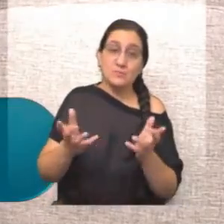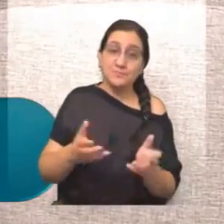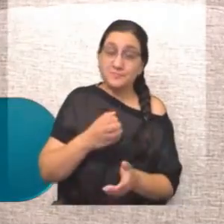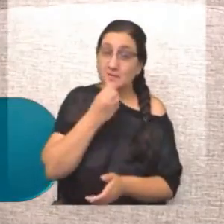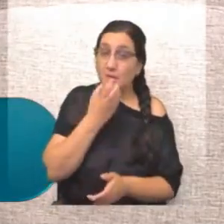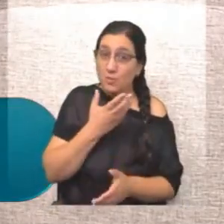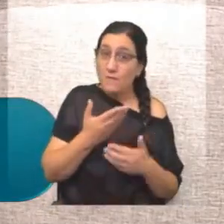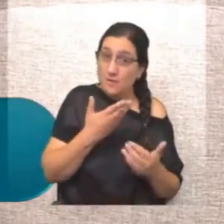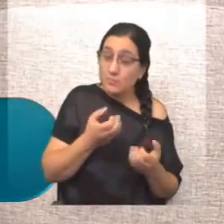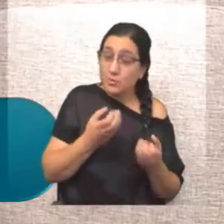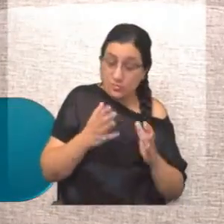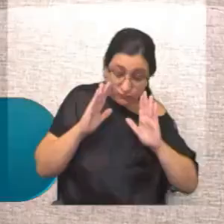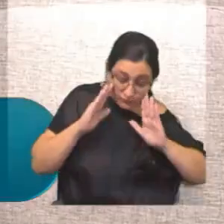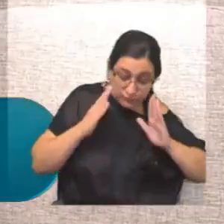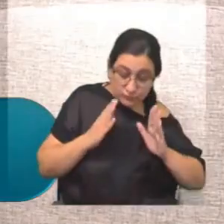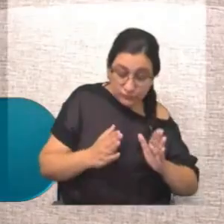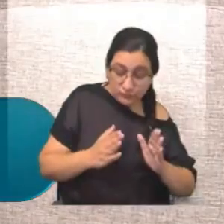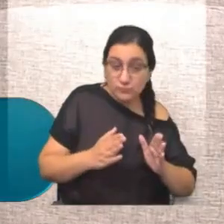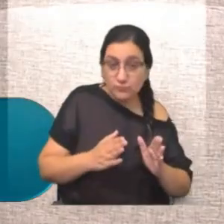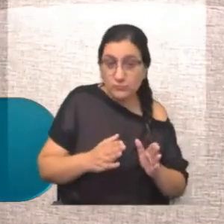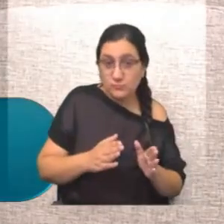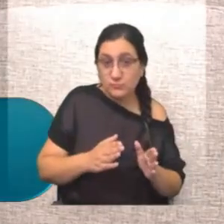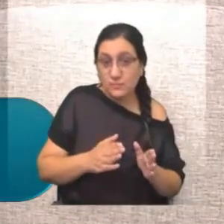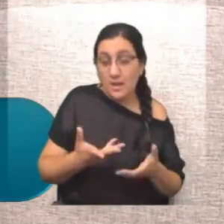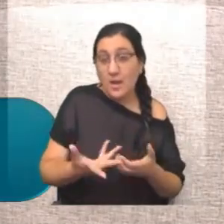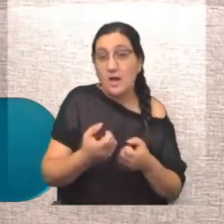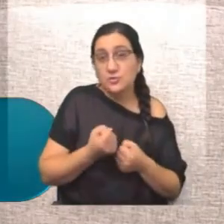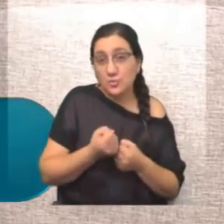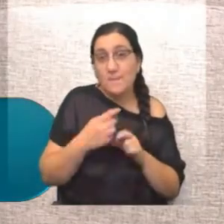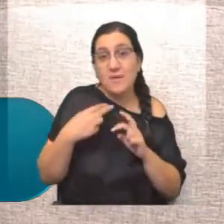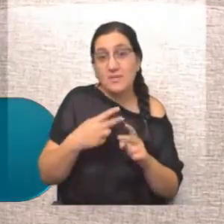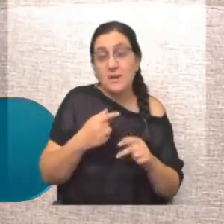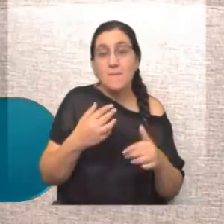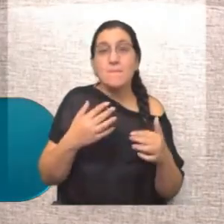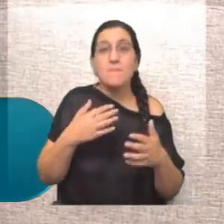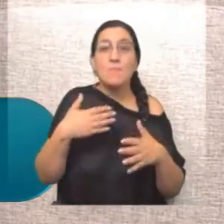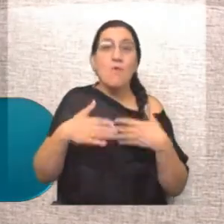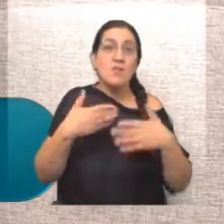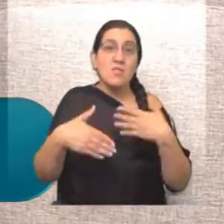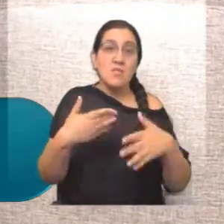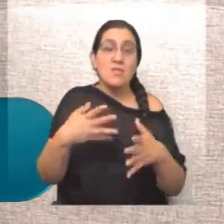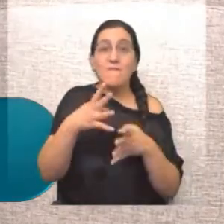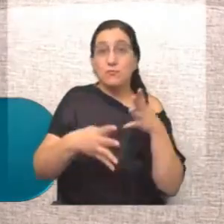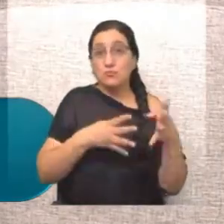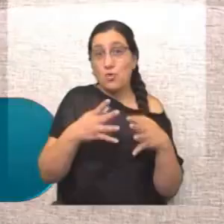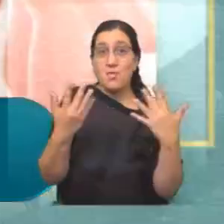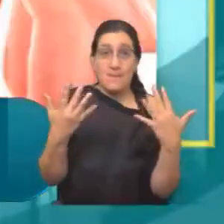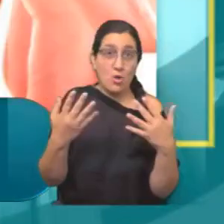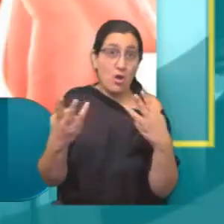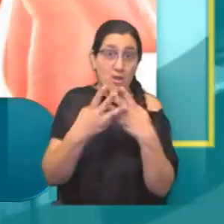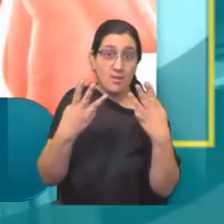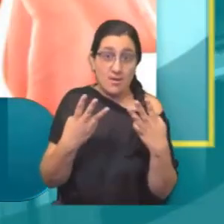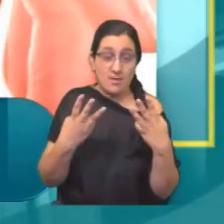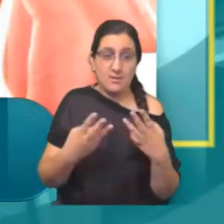abordarlas también, porque tienen un abordaje que justamente nos ayuda a mantener la movilidad y la funcionalidad de la mano en general. ¿Sí? Ahí podemos ir por